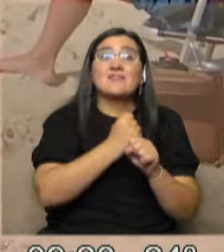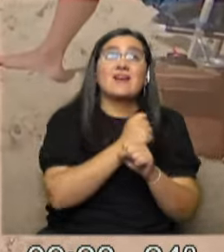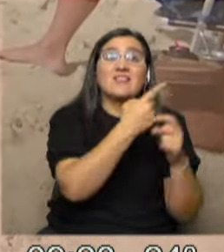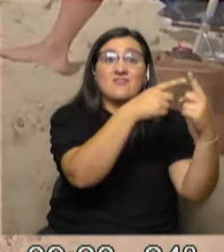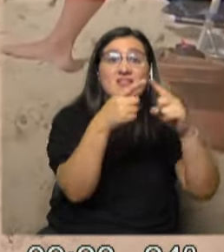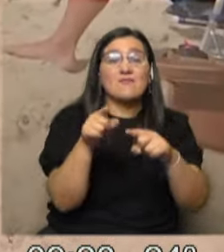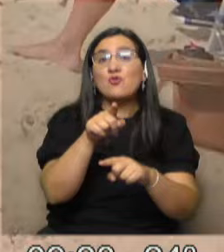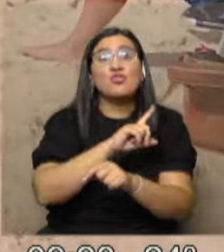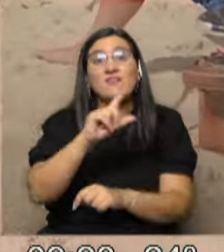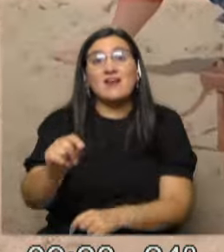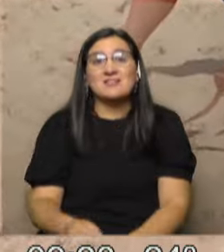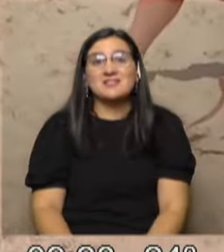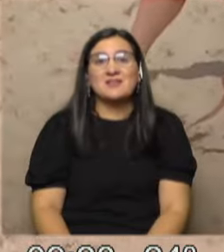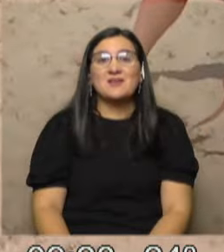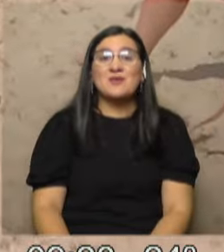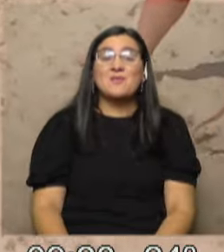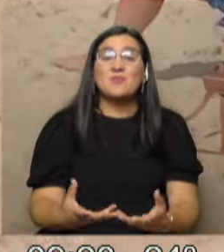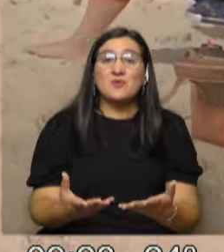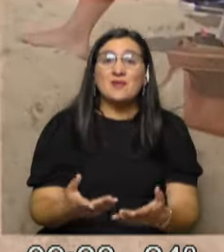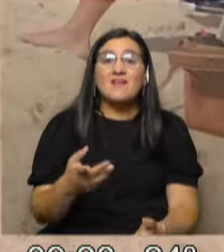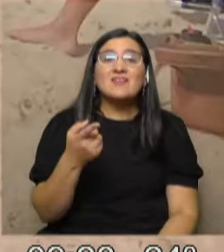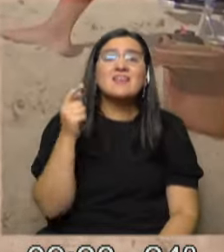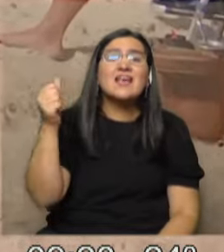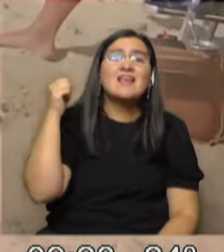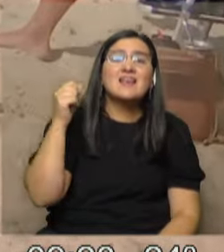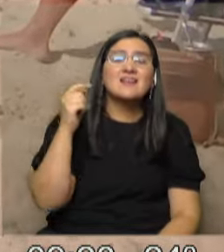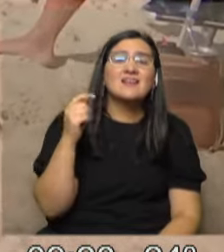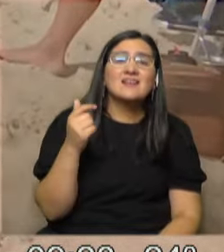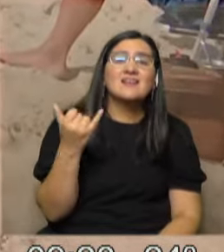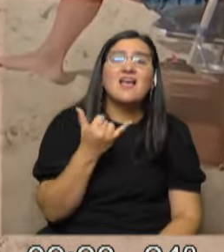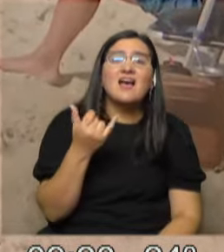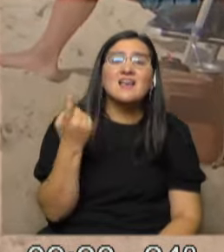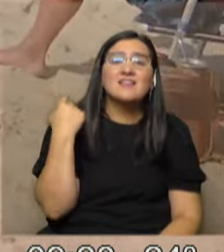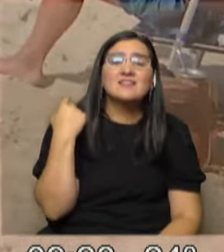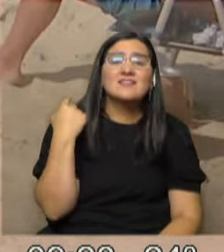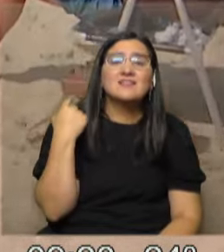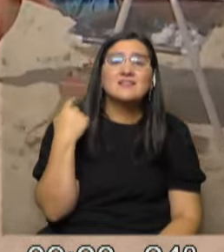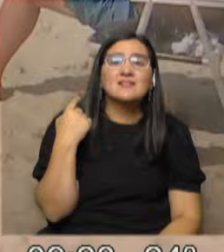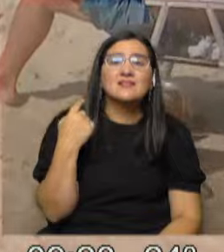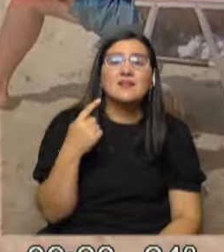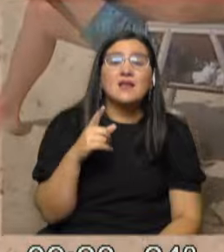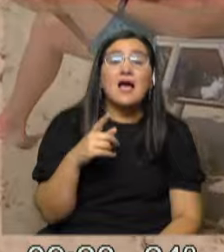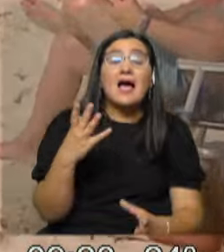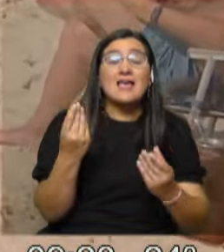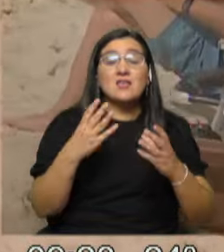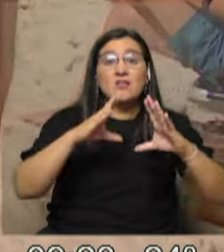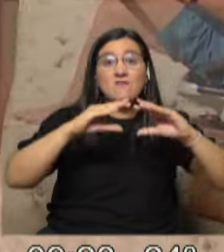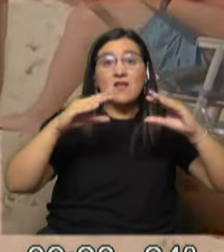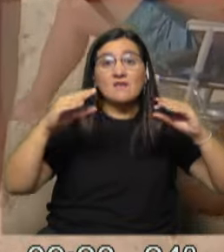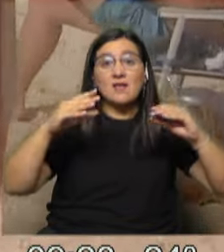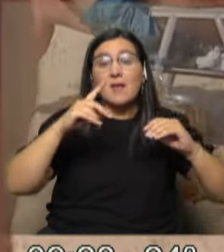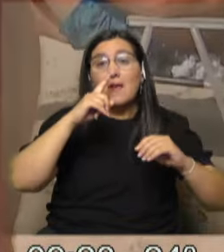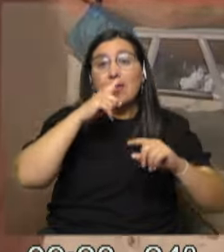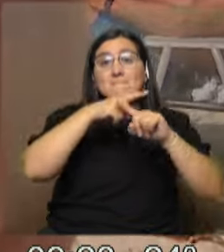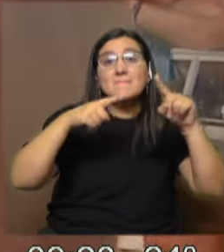acá. Bueno, vecino, a ver, ¿qué tenemos acá atrás? Me pregunta Fito, ¿qué tenemos acá atrás, vecino? Uno es inflable, eso que sale de media hora,